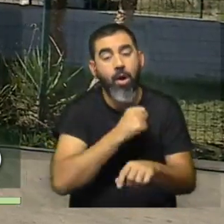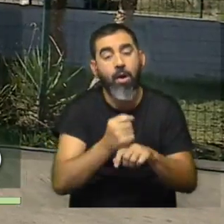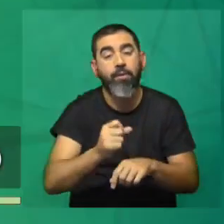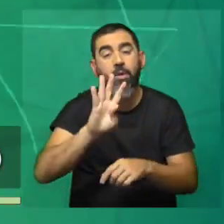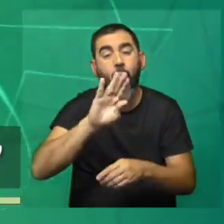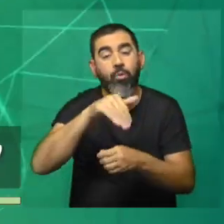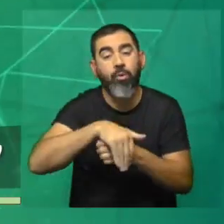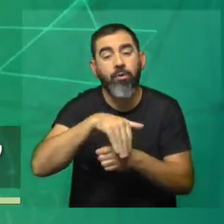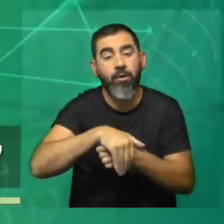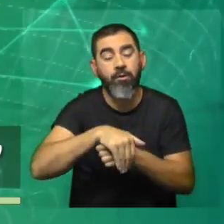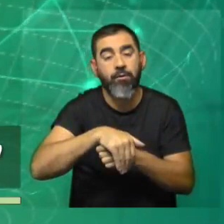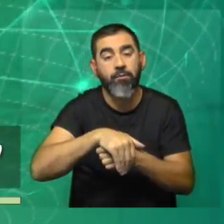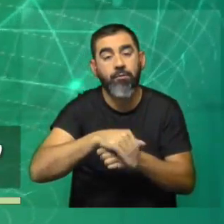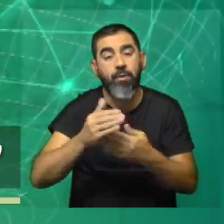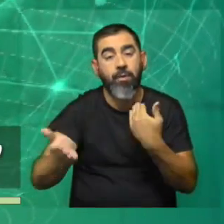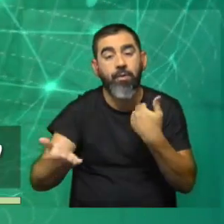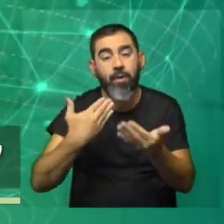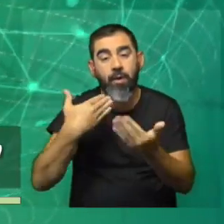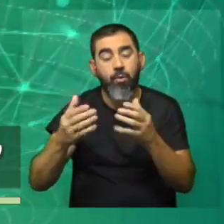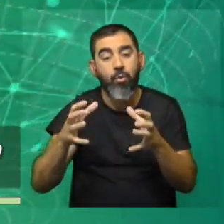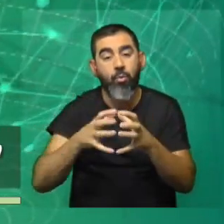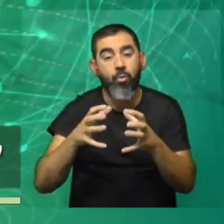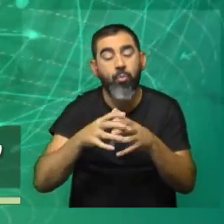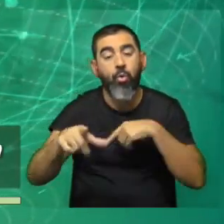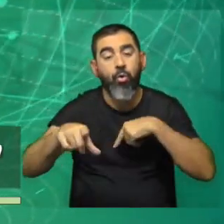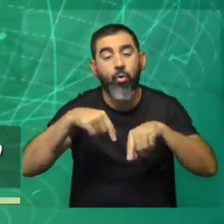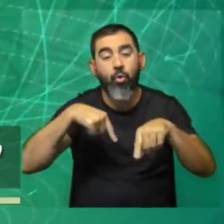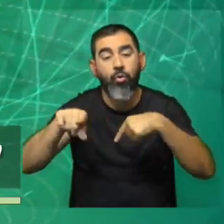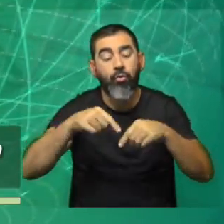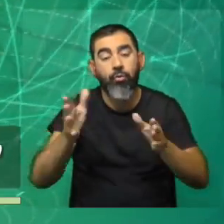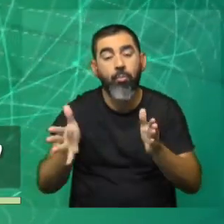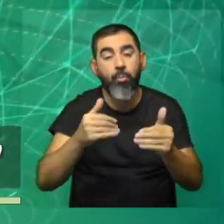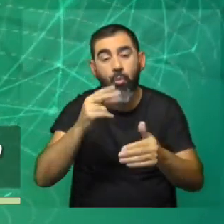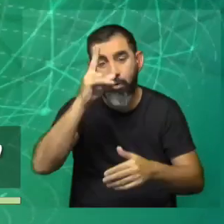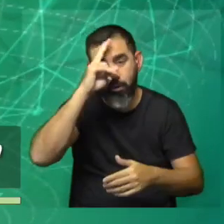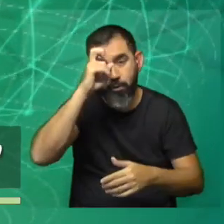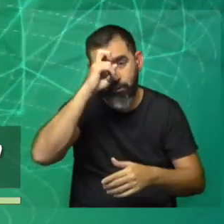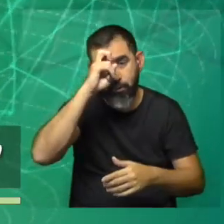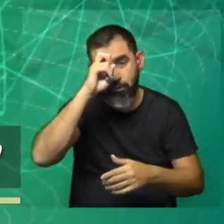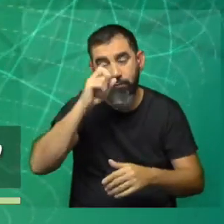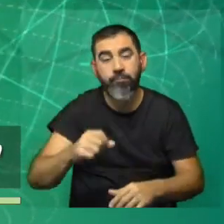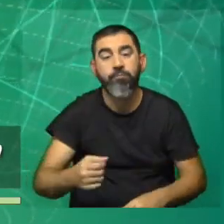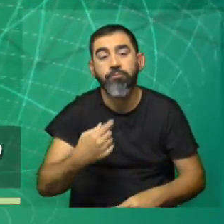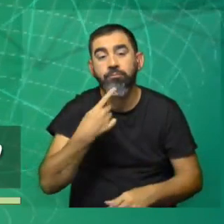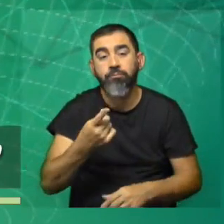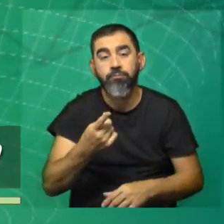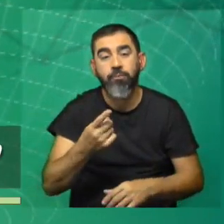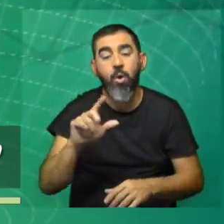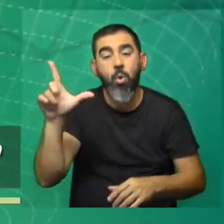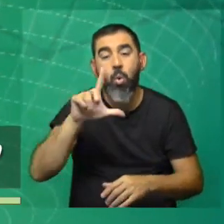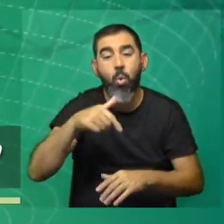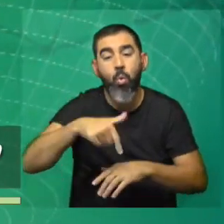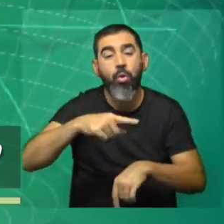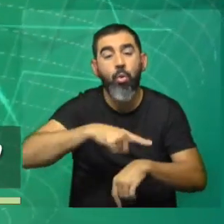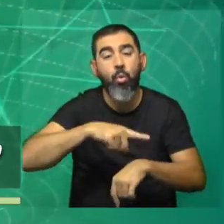16 horas. La conversación perteneciente al grupo de coordinación de la policlínica Misurraco establece, estimado desde el lunes, el horario